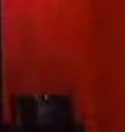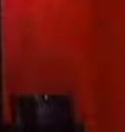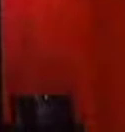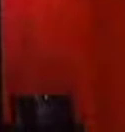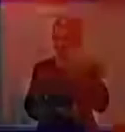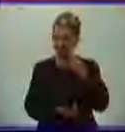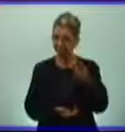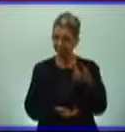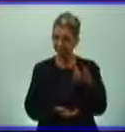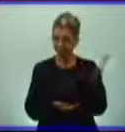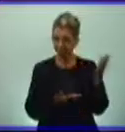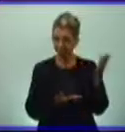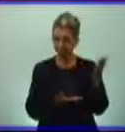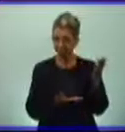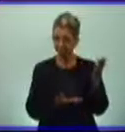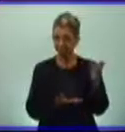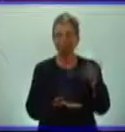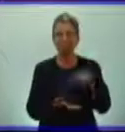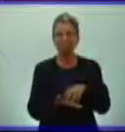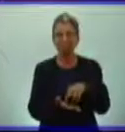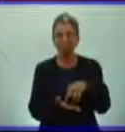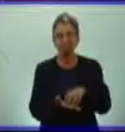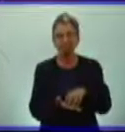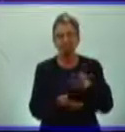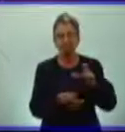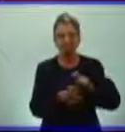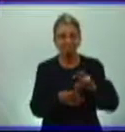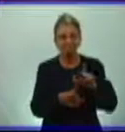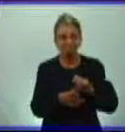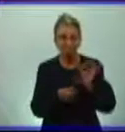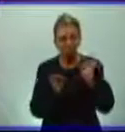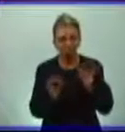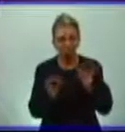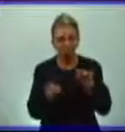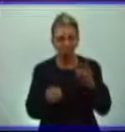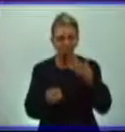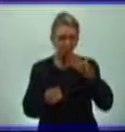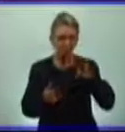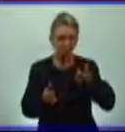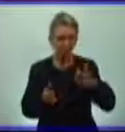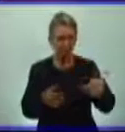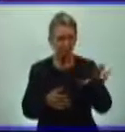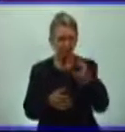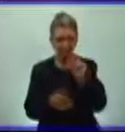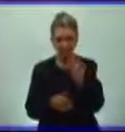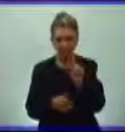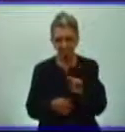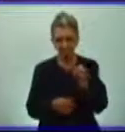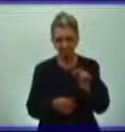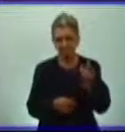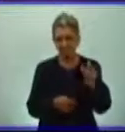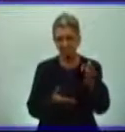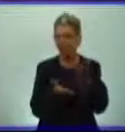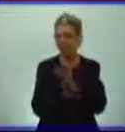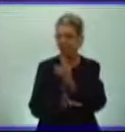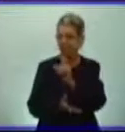¿Pudieron observar cómo en las ciudades y en los campos existen los mismos beneficios? Es decir,